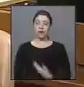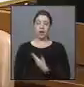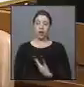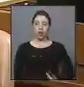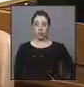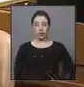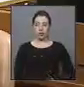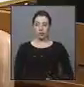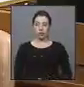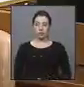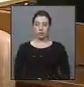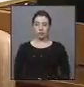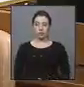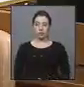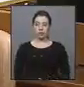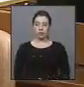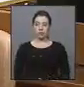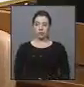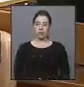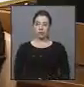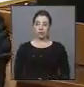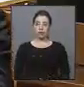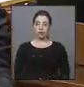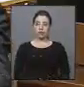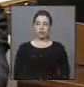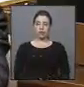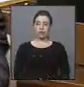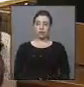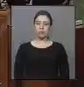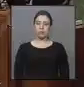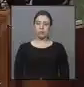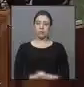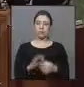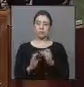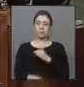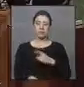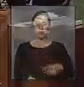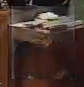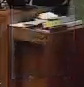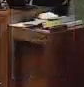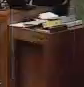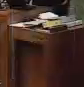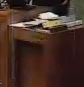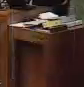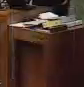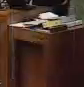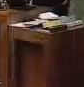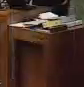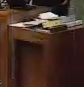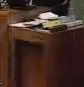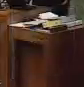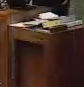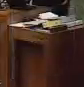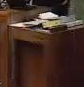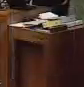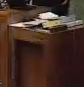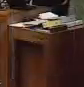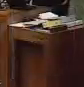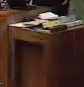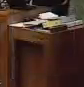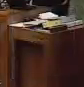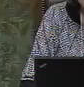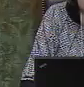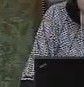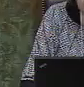al Gobierno. Dígame tiempo de nuevo. Gracias. Muchas gracias, diputado. Señor Andrade, en representación de